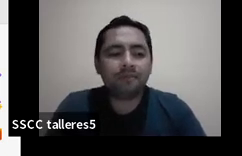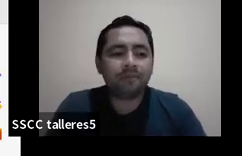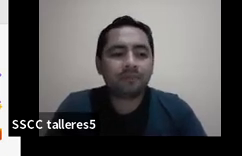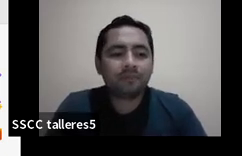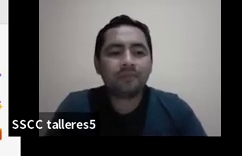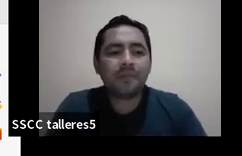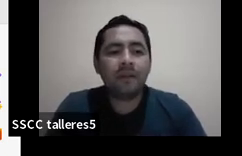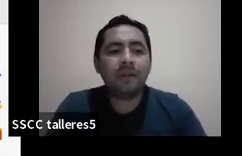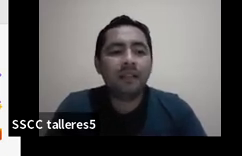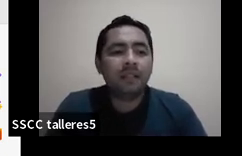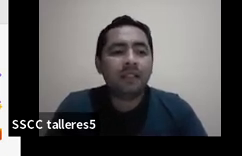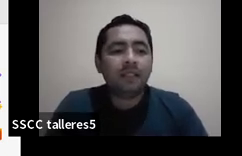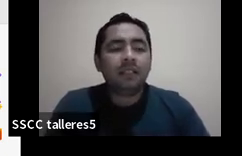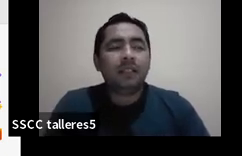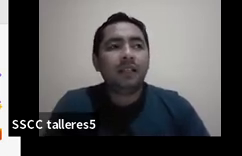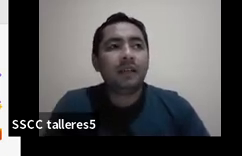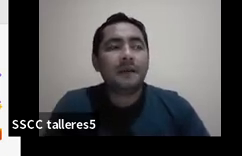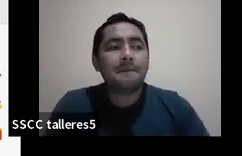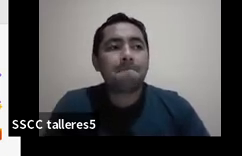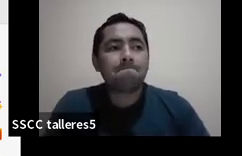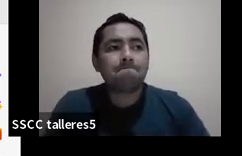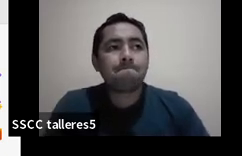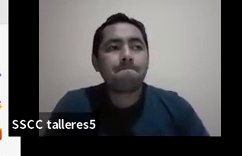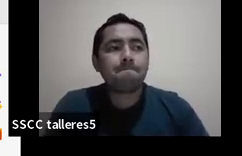explicar. Bien.